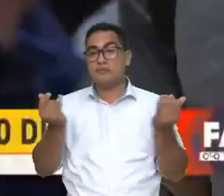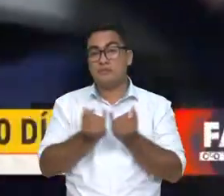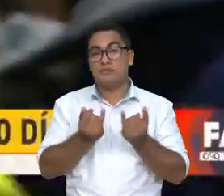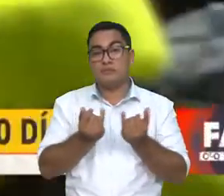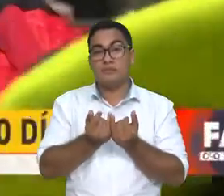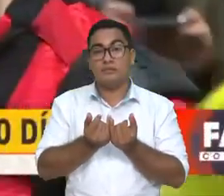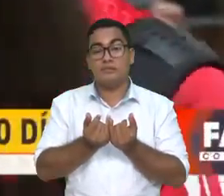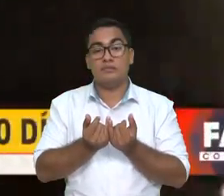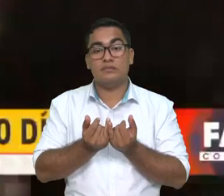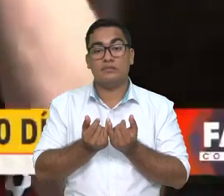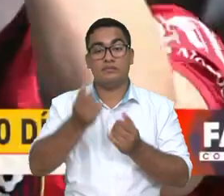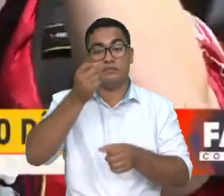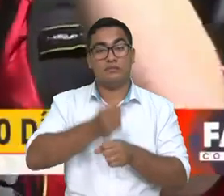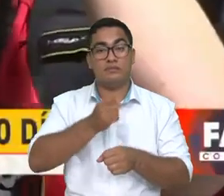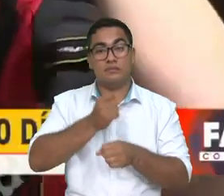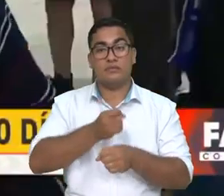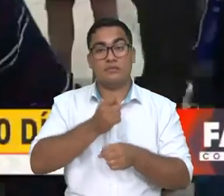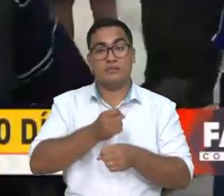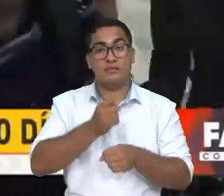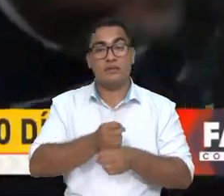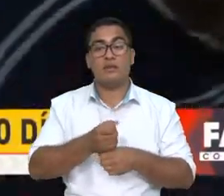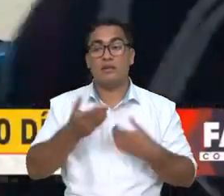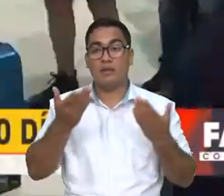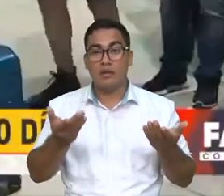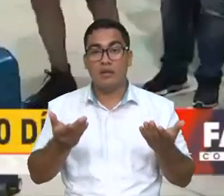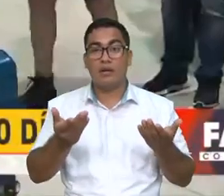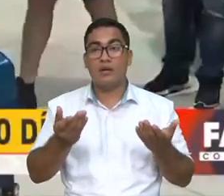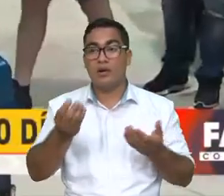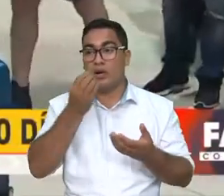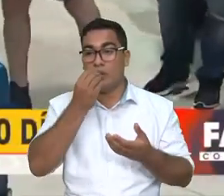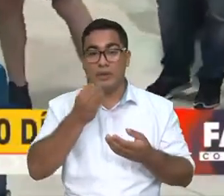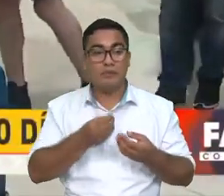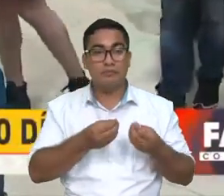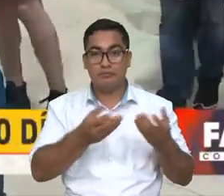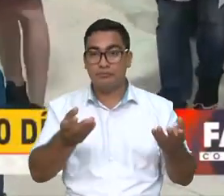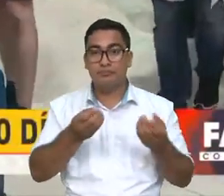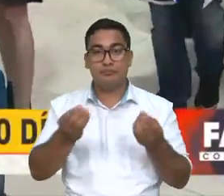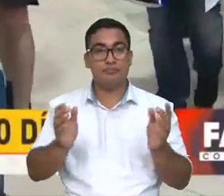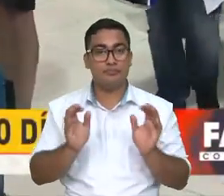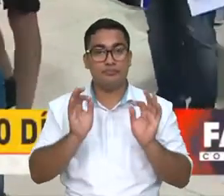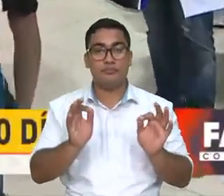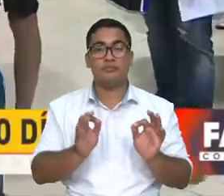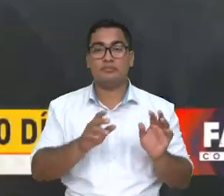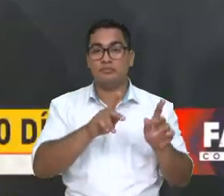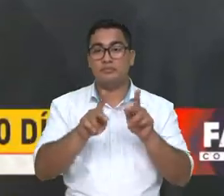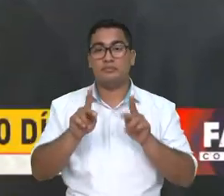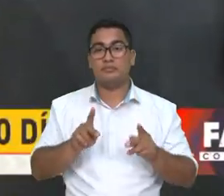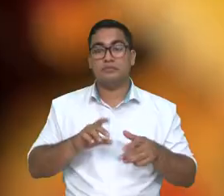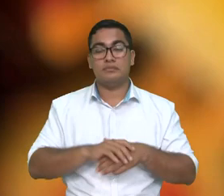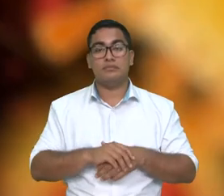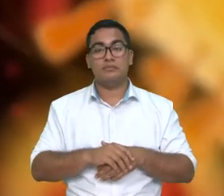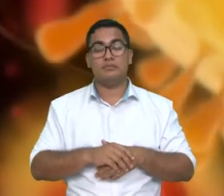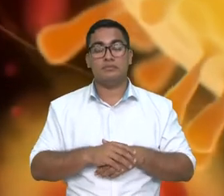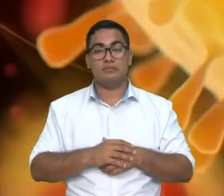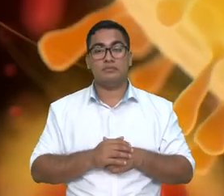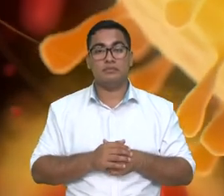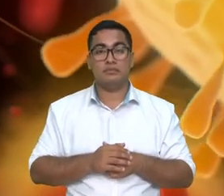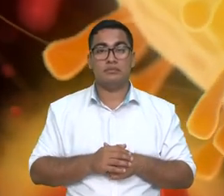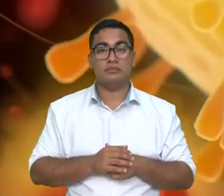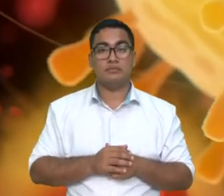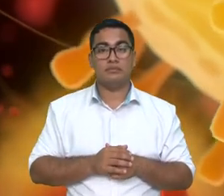la cadena de producción y distribución para garantizar el normal abastecimiento de bienes para la población.